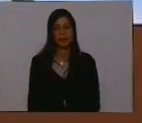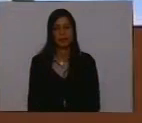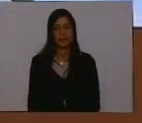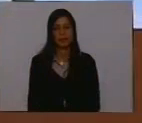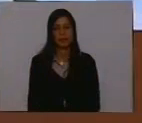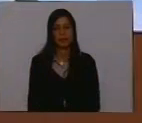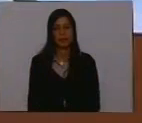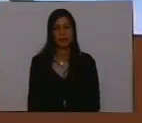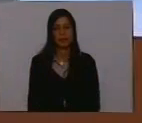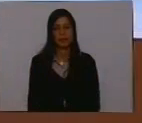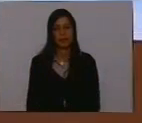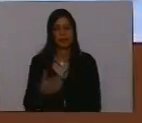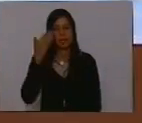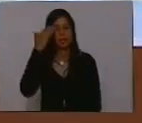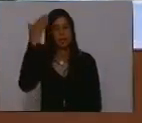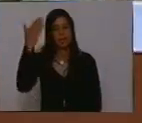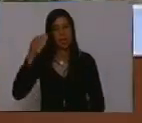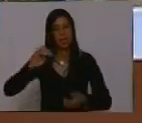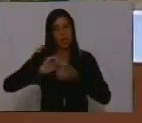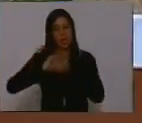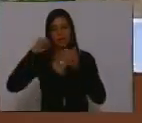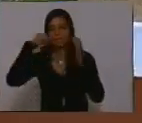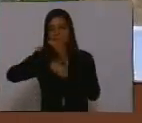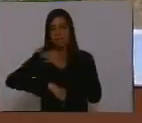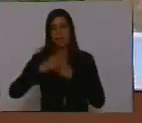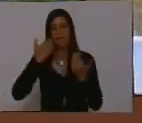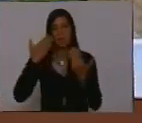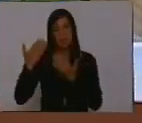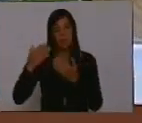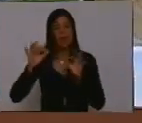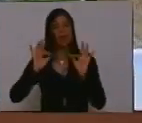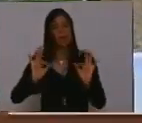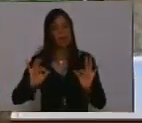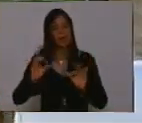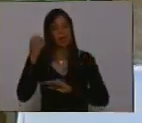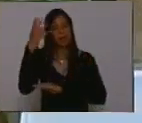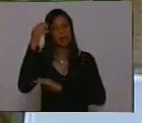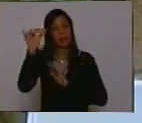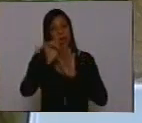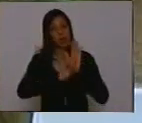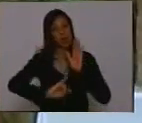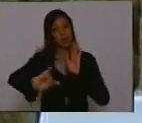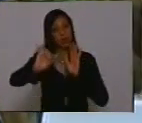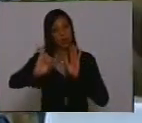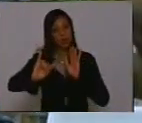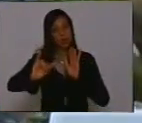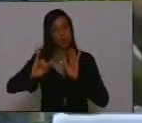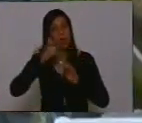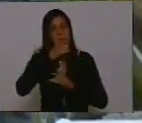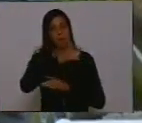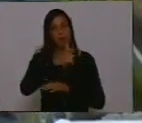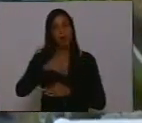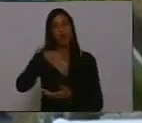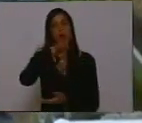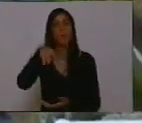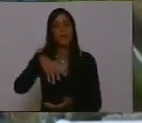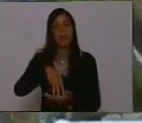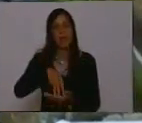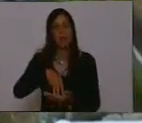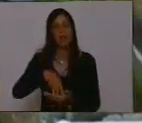Bueno, un saludo bolivariano, patriota, en especial a la Asamblea Nacional Constituyente, al pueblo que mira al futuro, al pueblo de Miranda.